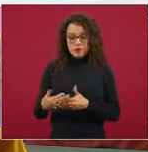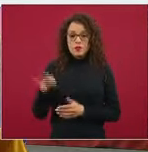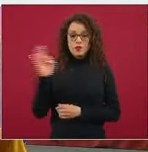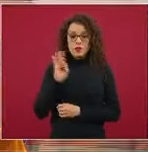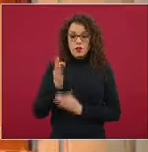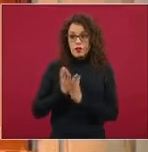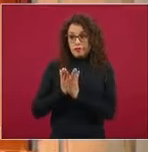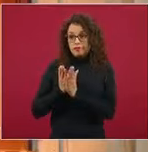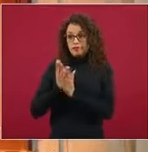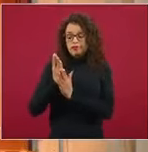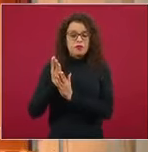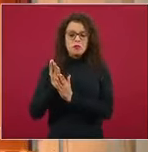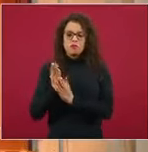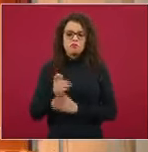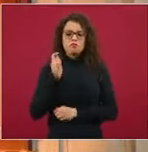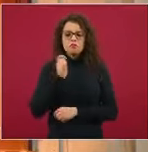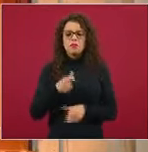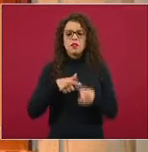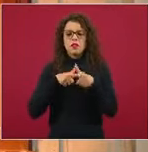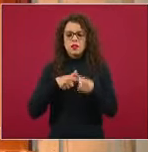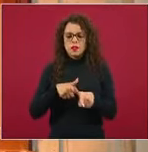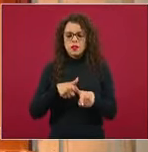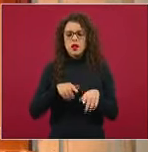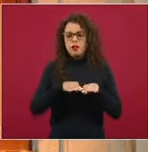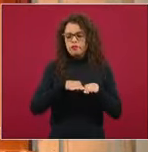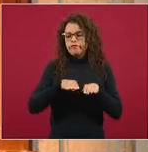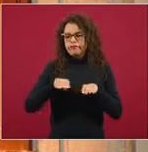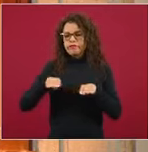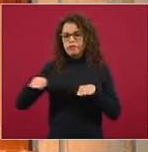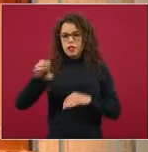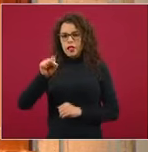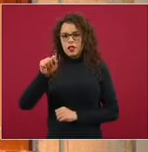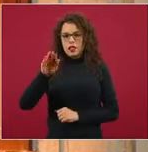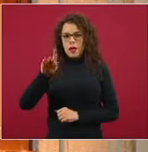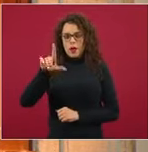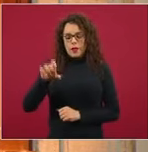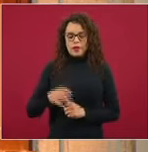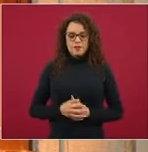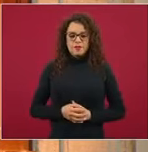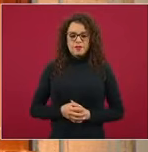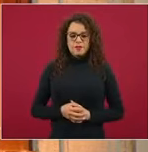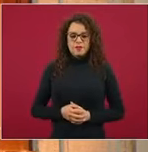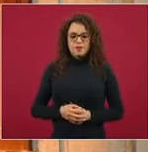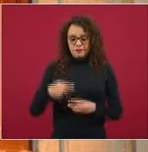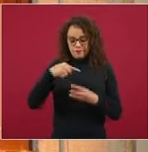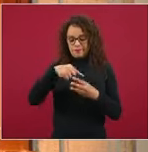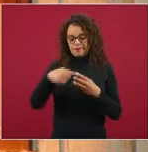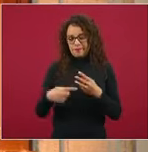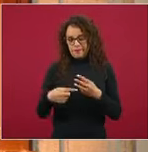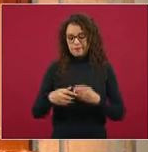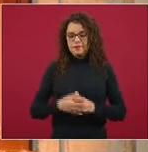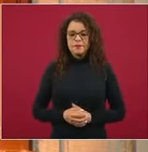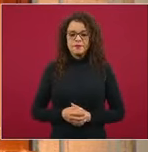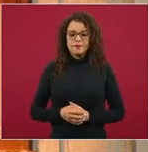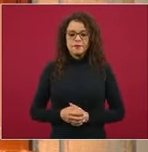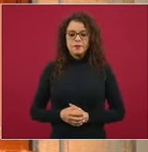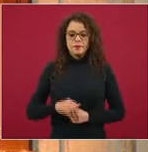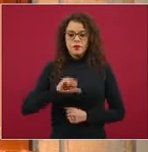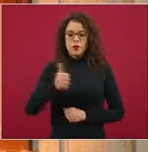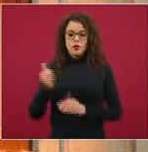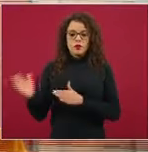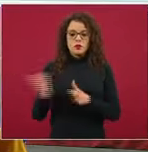momento incrementar, más bien una tendencia bastante estable para ellas. Veamos la siguiente